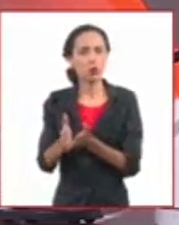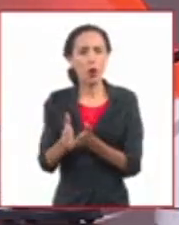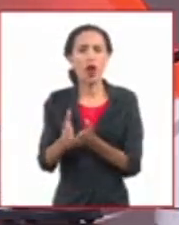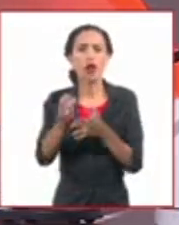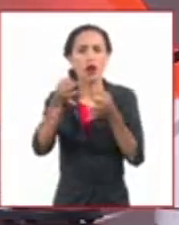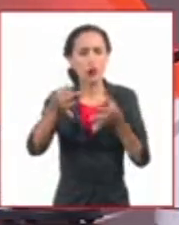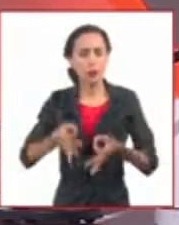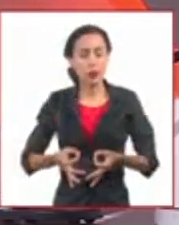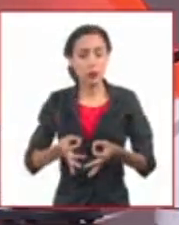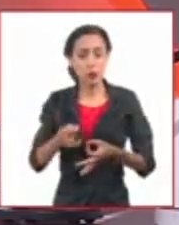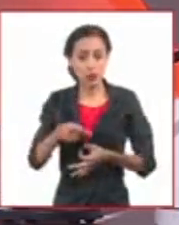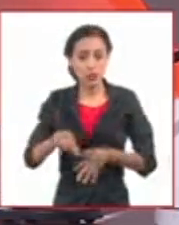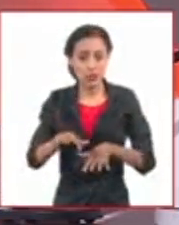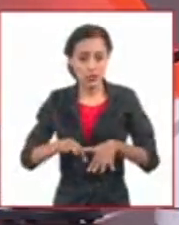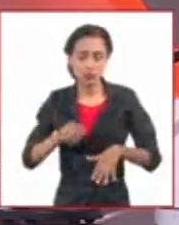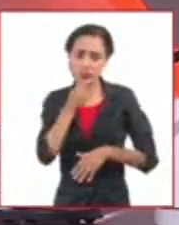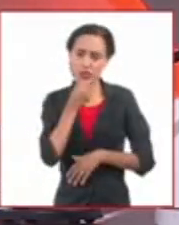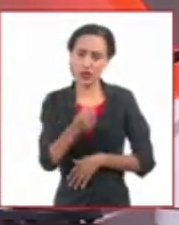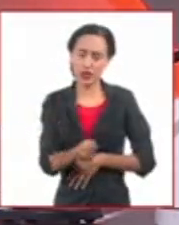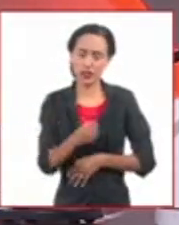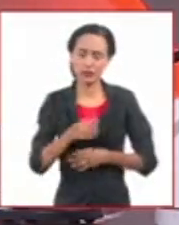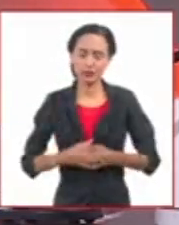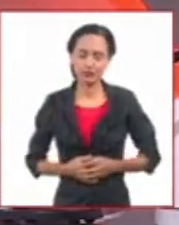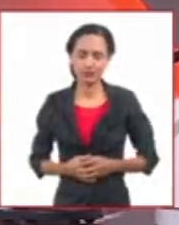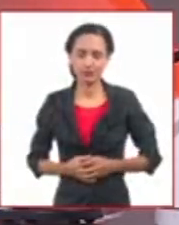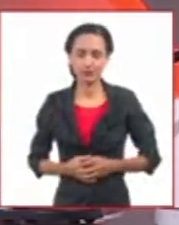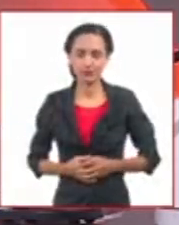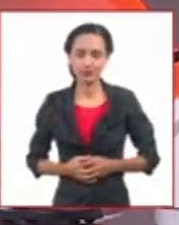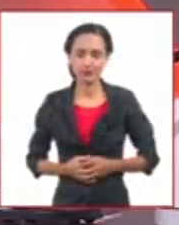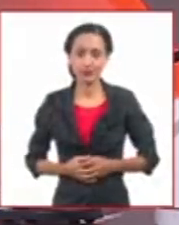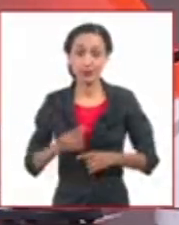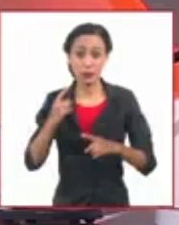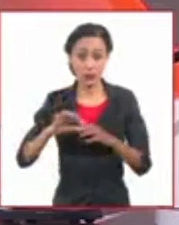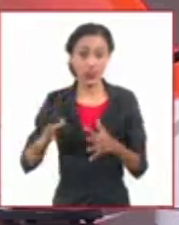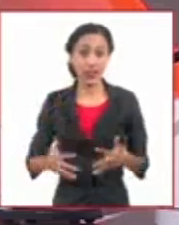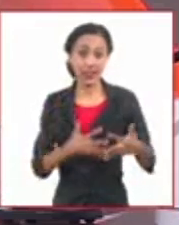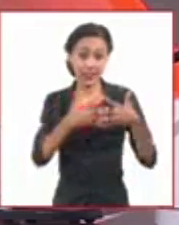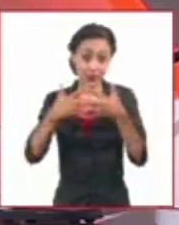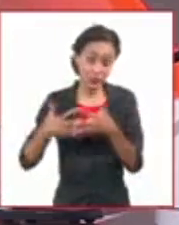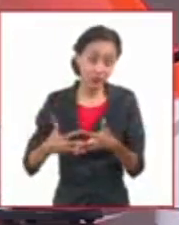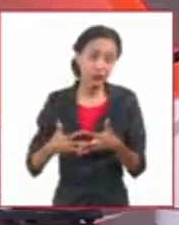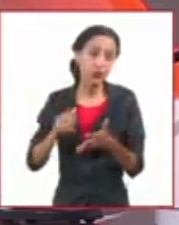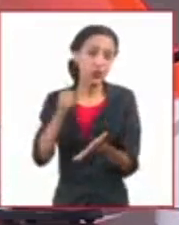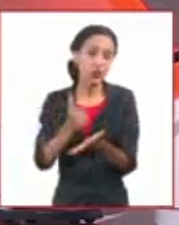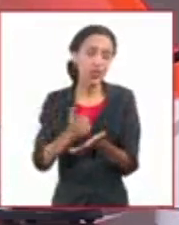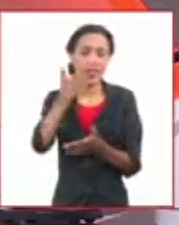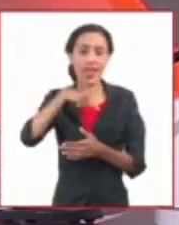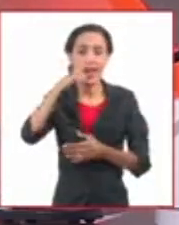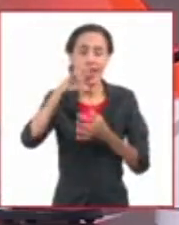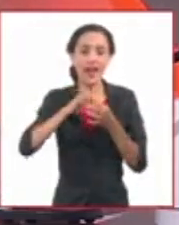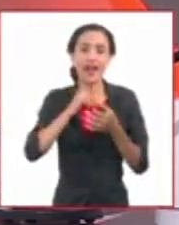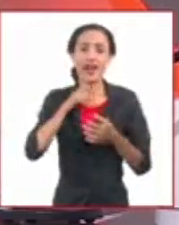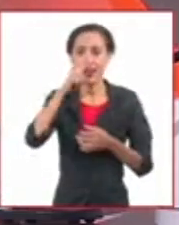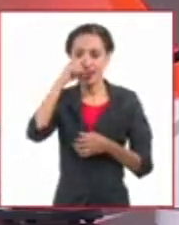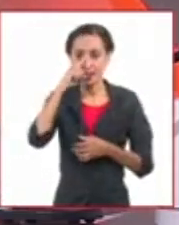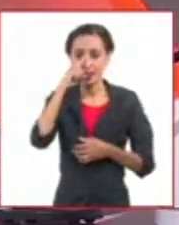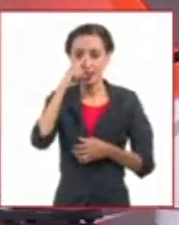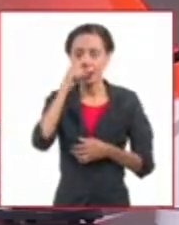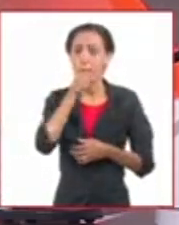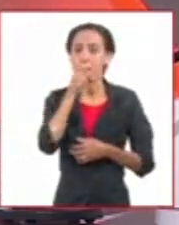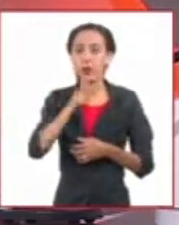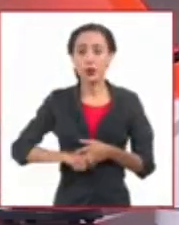en esta entrevista mientras tanto los ángeles que por cierto periodistas amigos porque a los medios cubanos que solicitamos